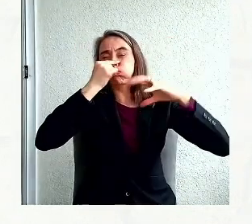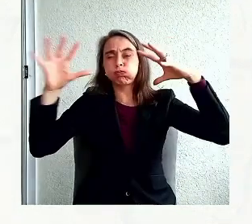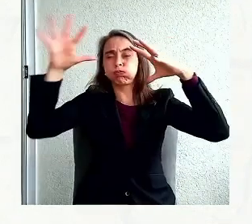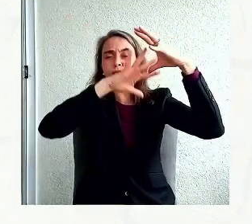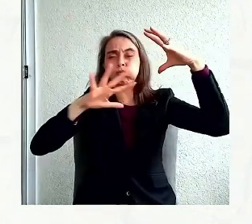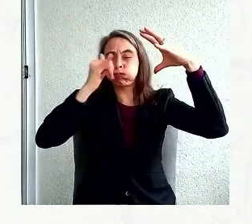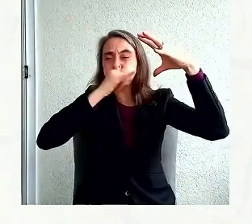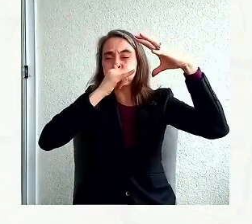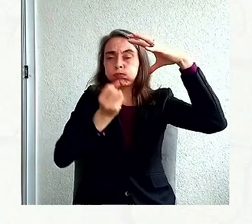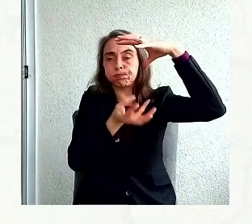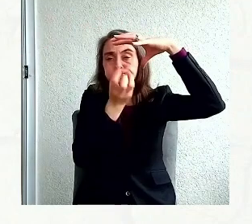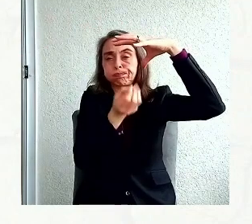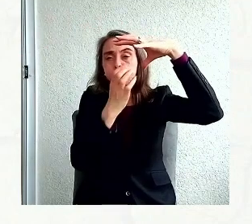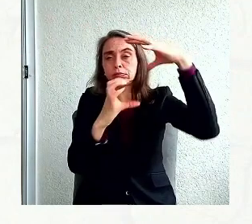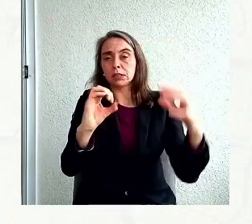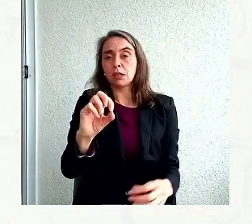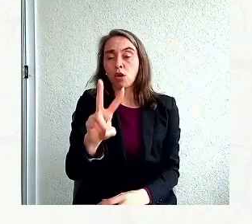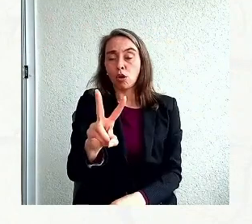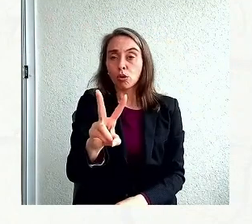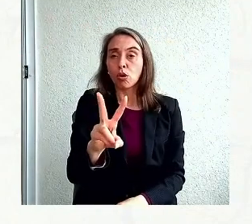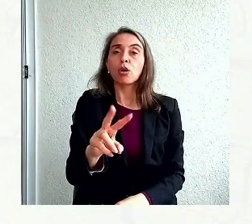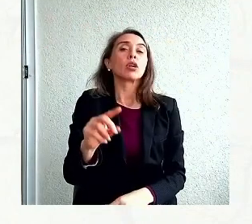y van a quedar desprovistas de hielo,